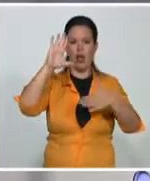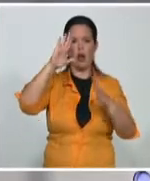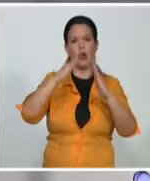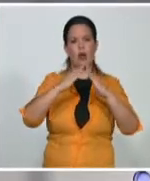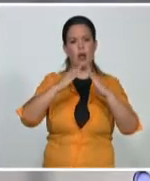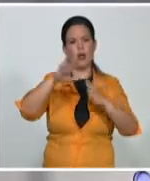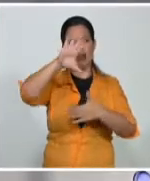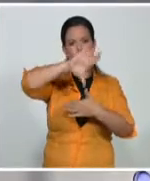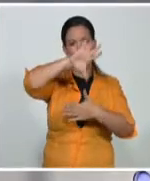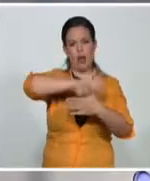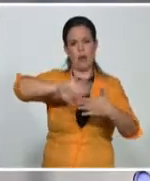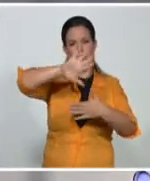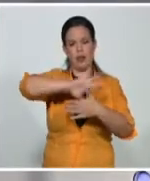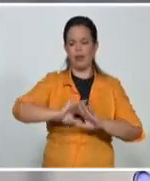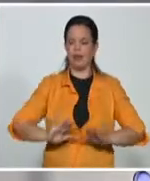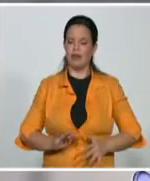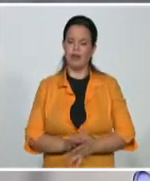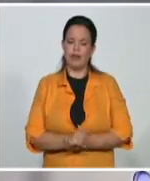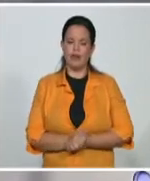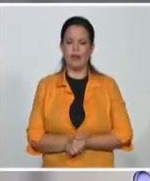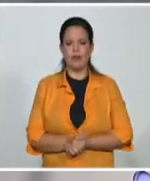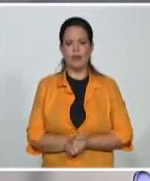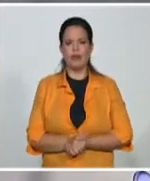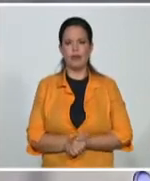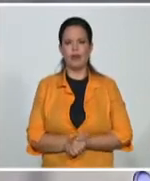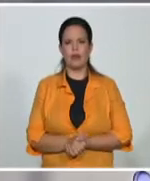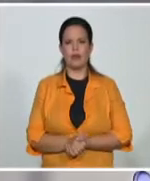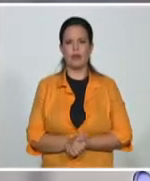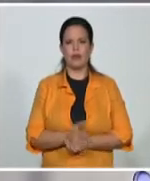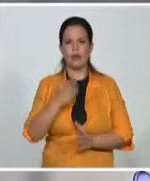Con esta información yo me despido. Pase un excelente fin de semana. Buenas noches.